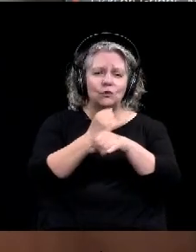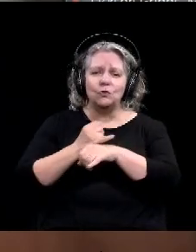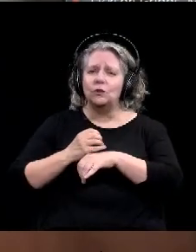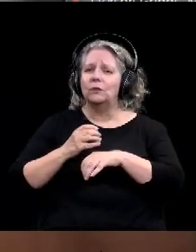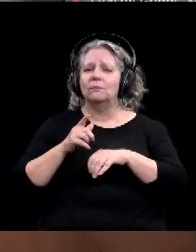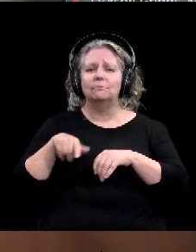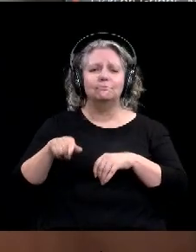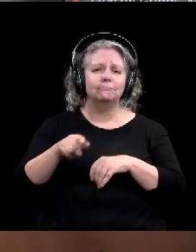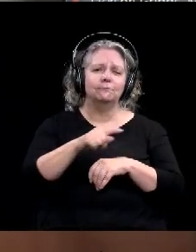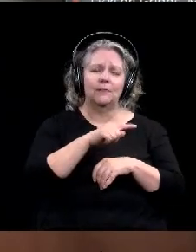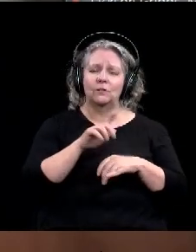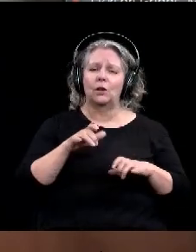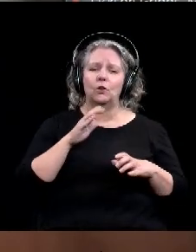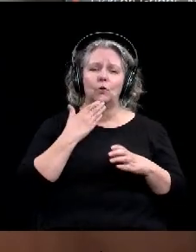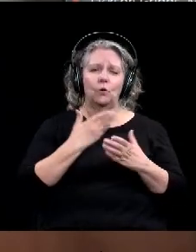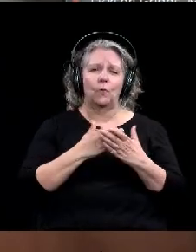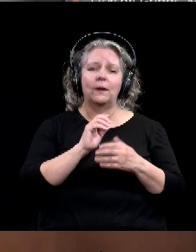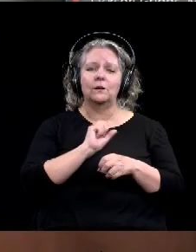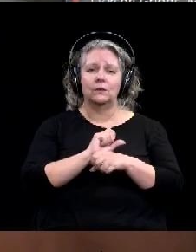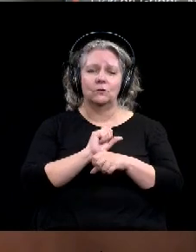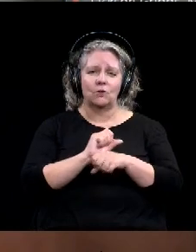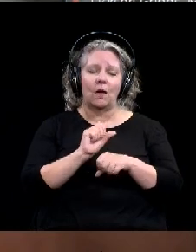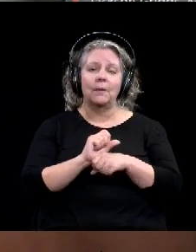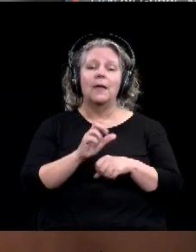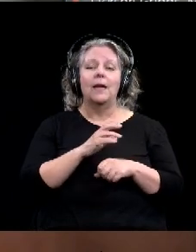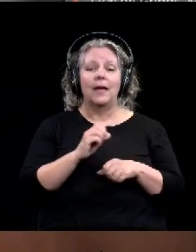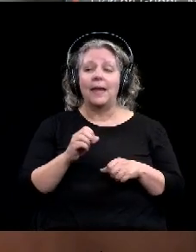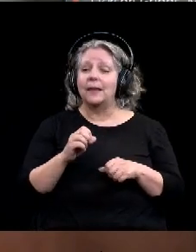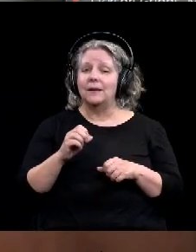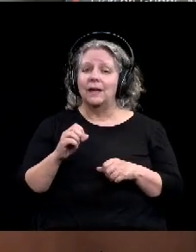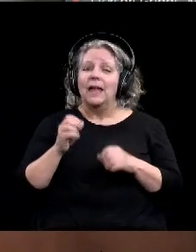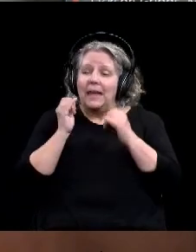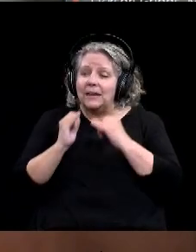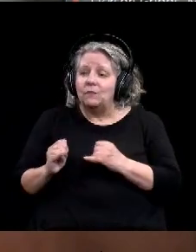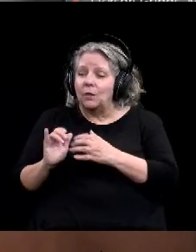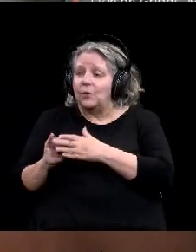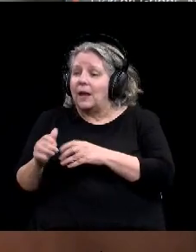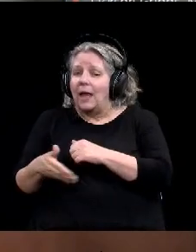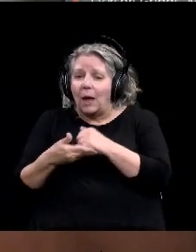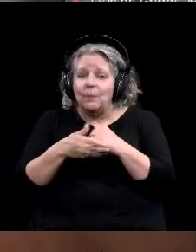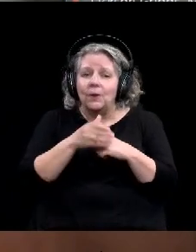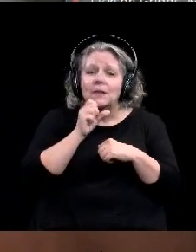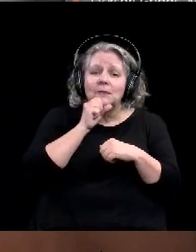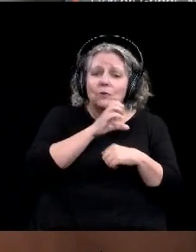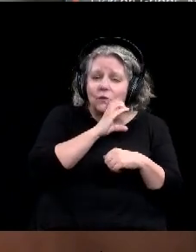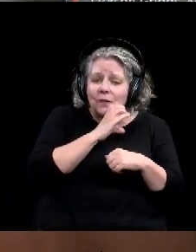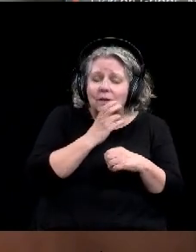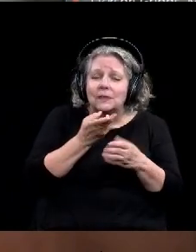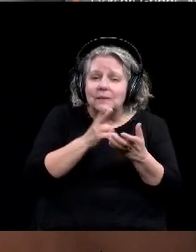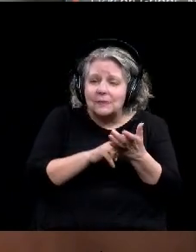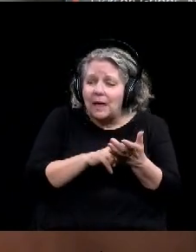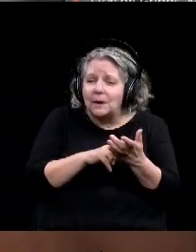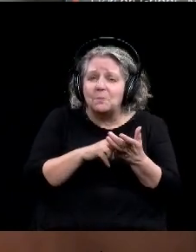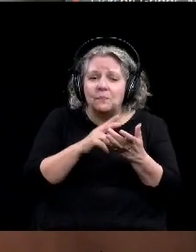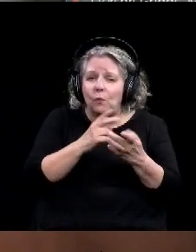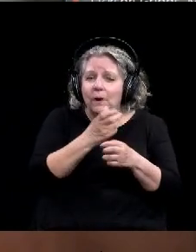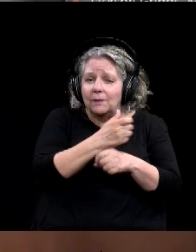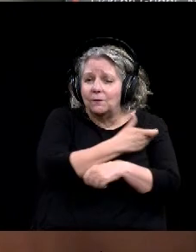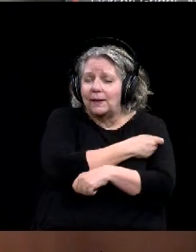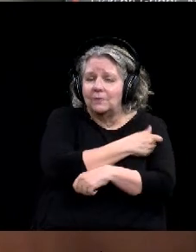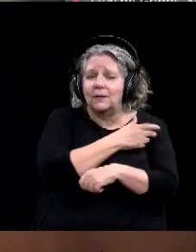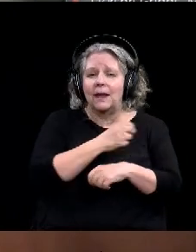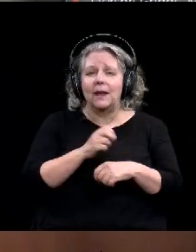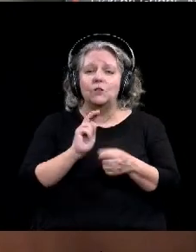personas que se han ayudado a las personas ancianas a las enfermeras a todos los que están al frente